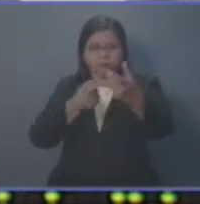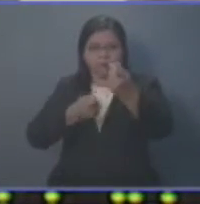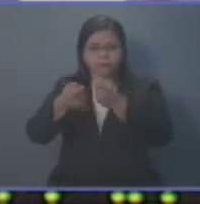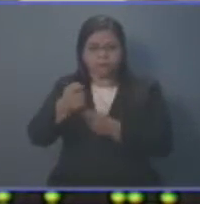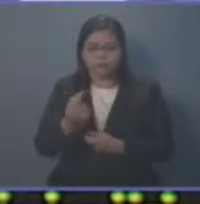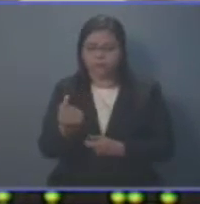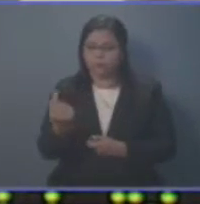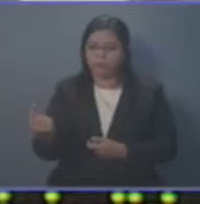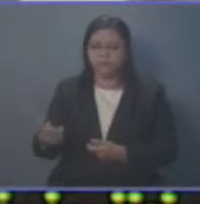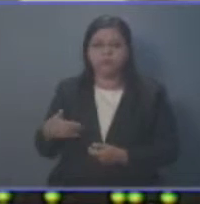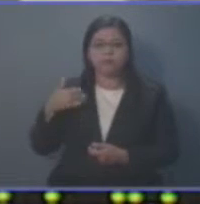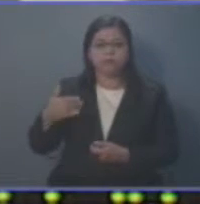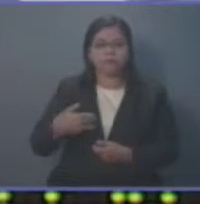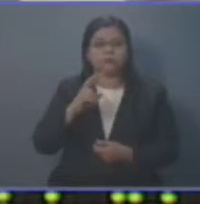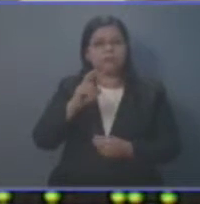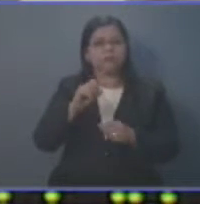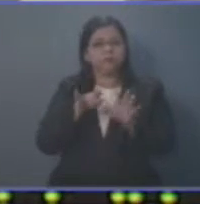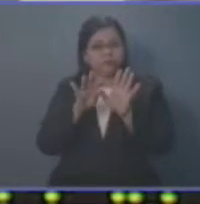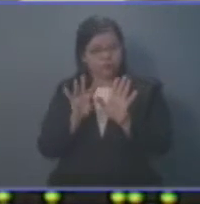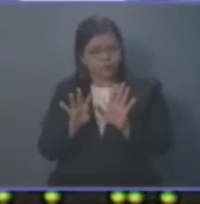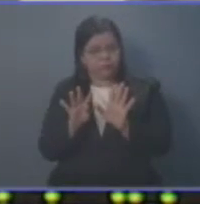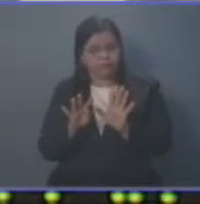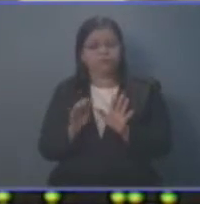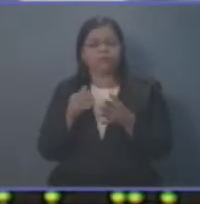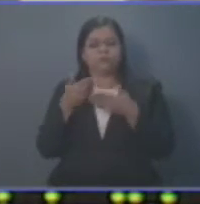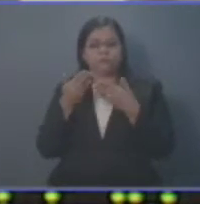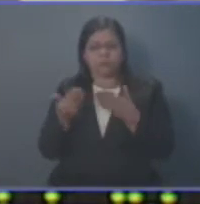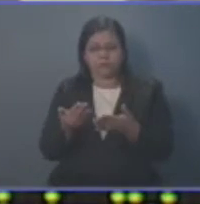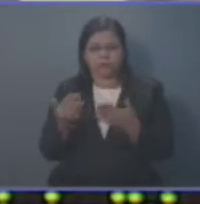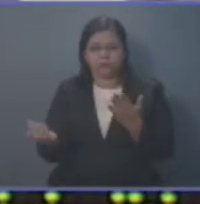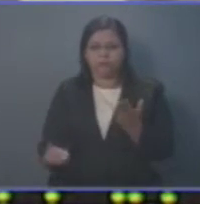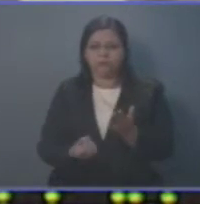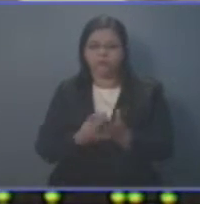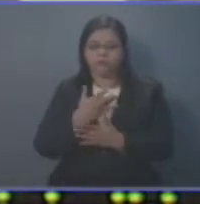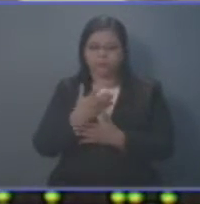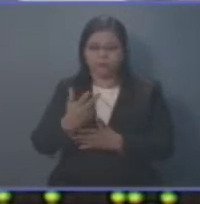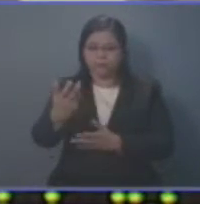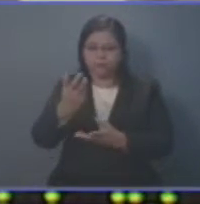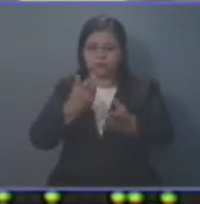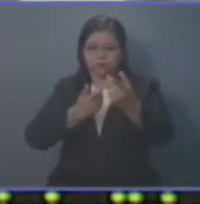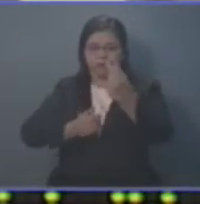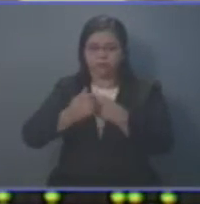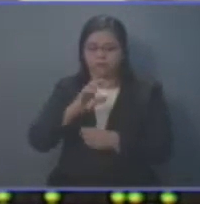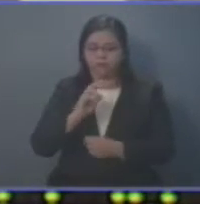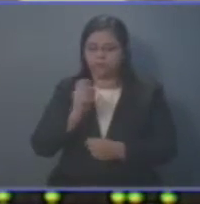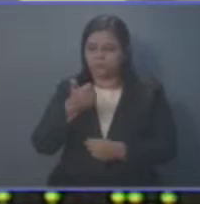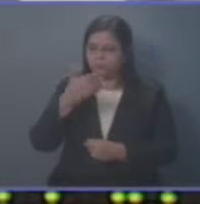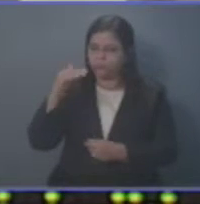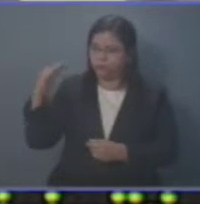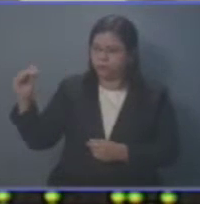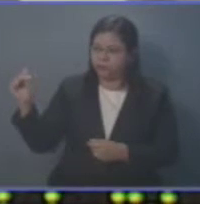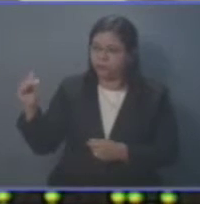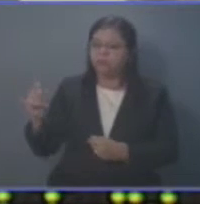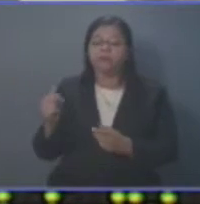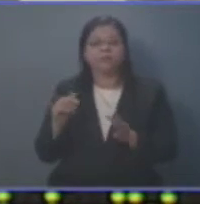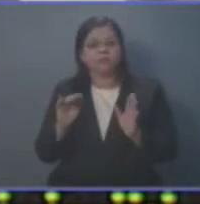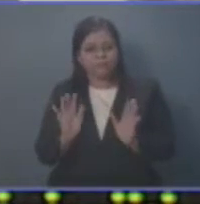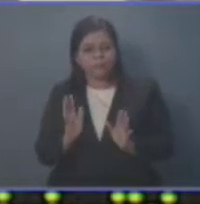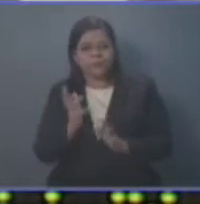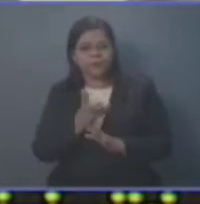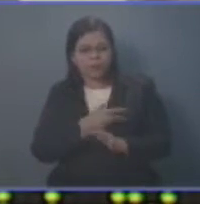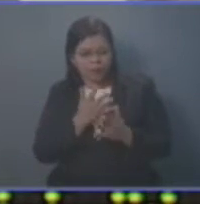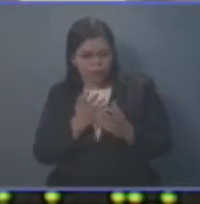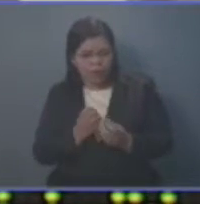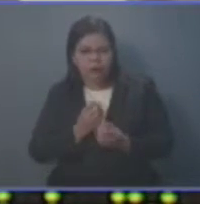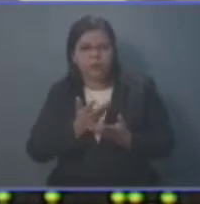viveristas durante el año 2019 que contribuyan a renovar el parque cafetalero a nivel nacional. Sobre el particular, hay que